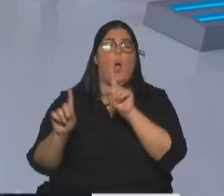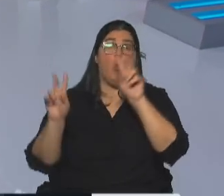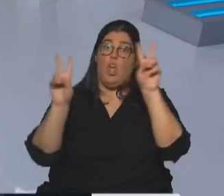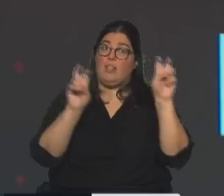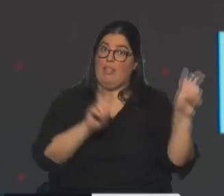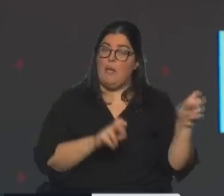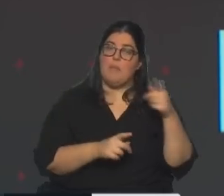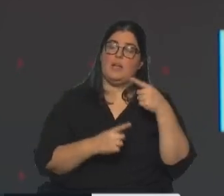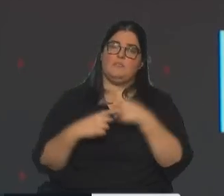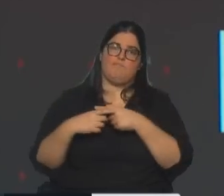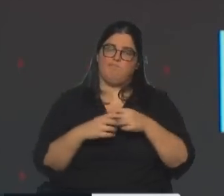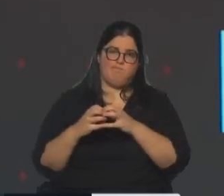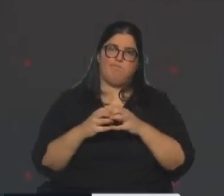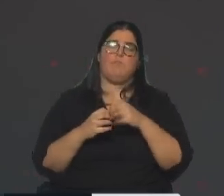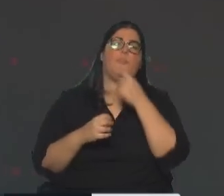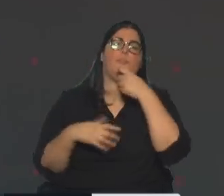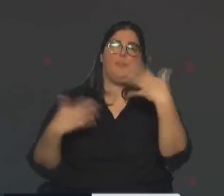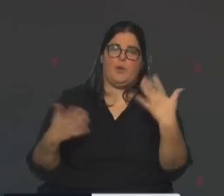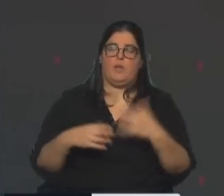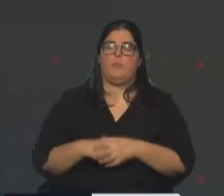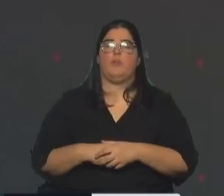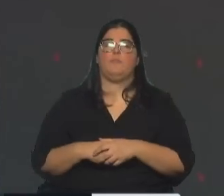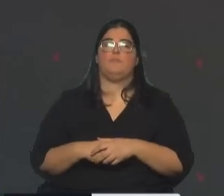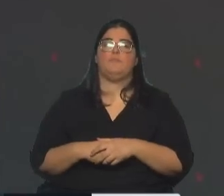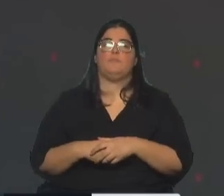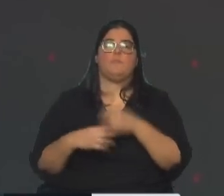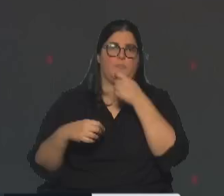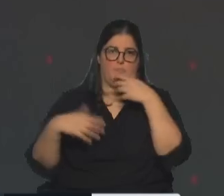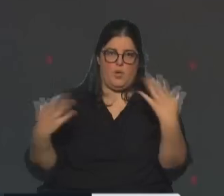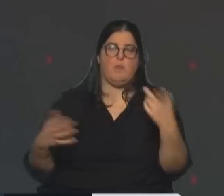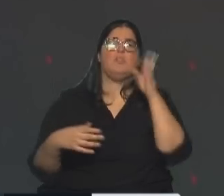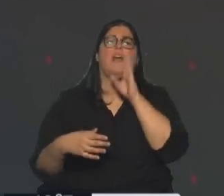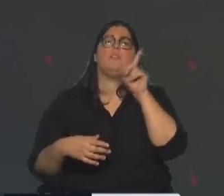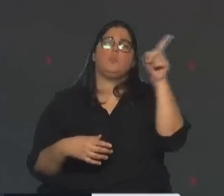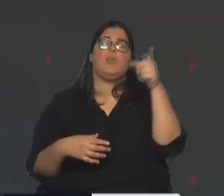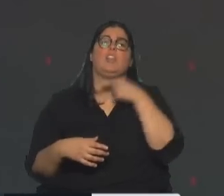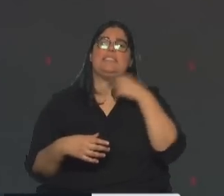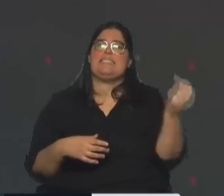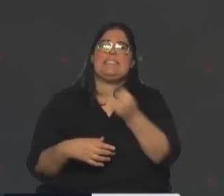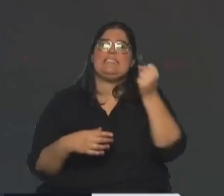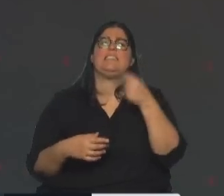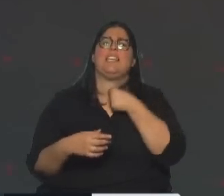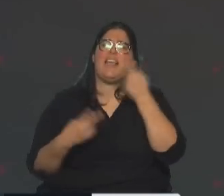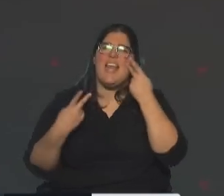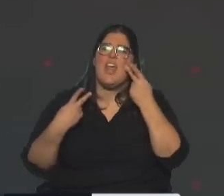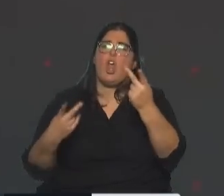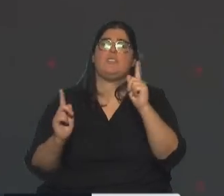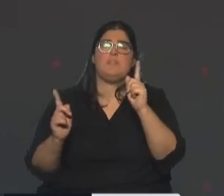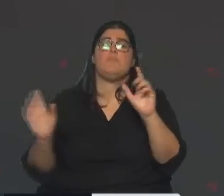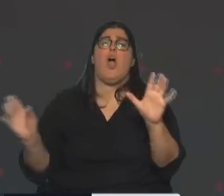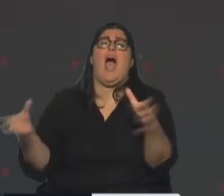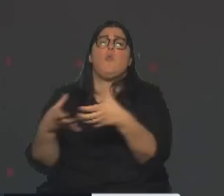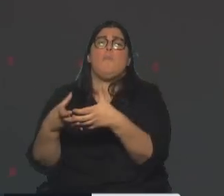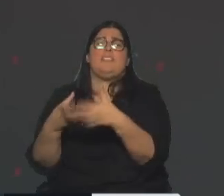que se discuten. Por ejemplo, el hecho de que, por ejemplo, Estados Unidos quiere seguir reconociendo como agrupación terrorista